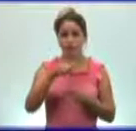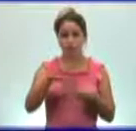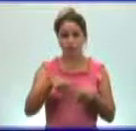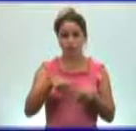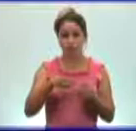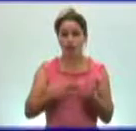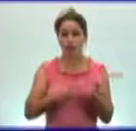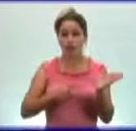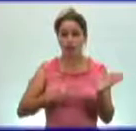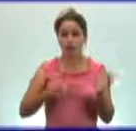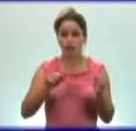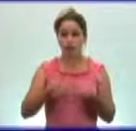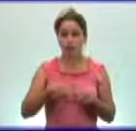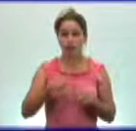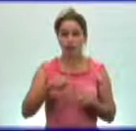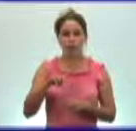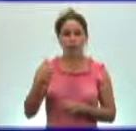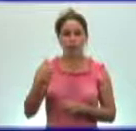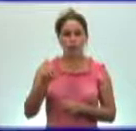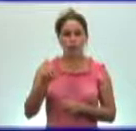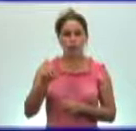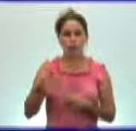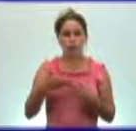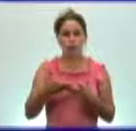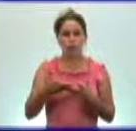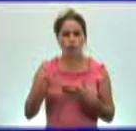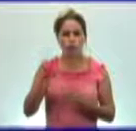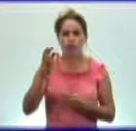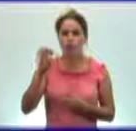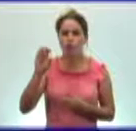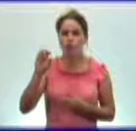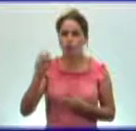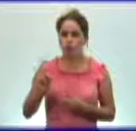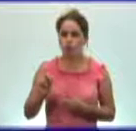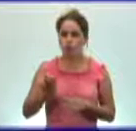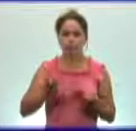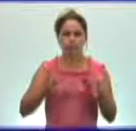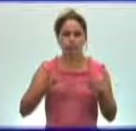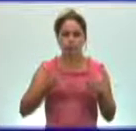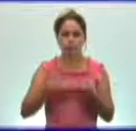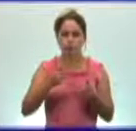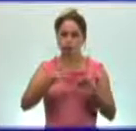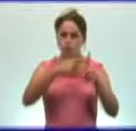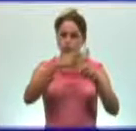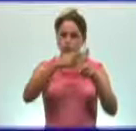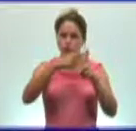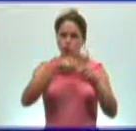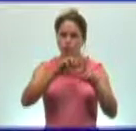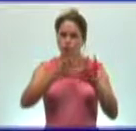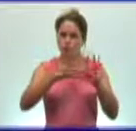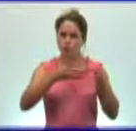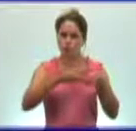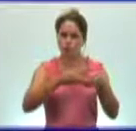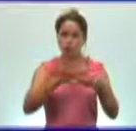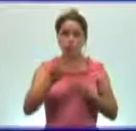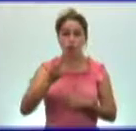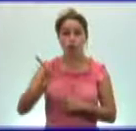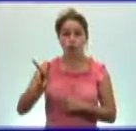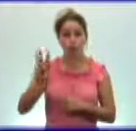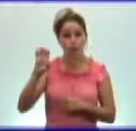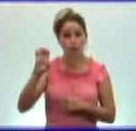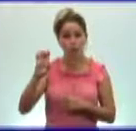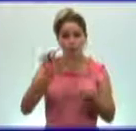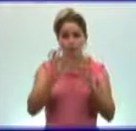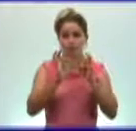que su número atómico es 10, sumando los dos electrones de la distribución tenemos un total de 12 electrones representados. Por lo tanto, este